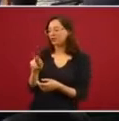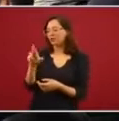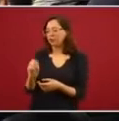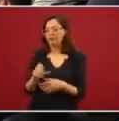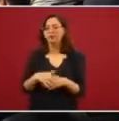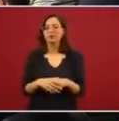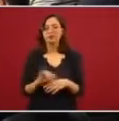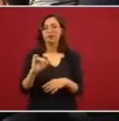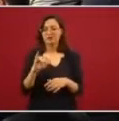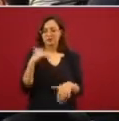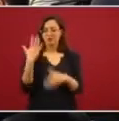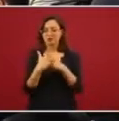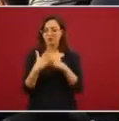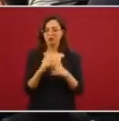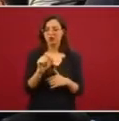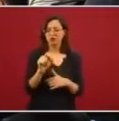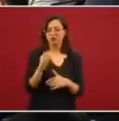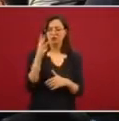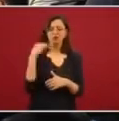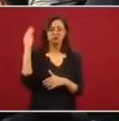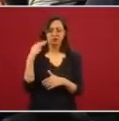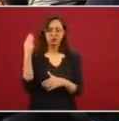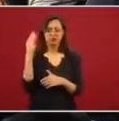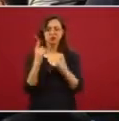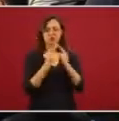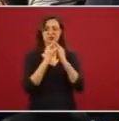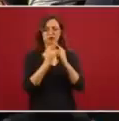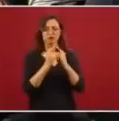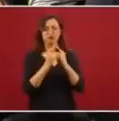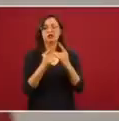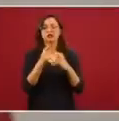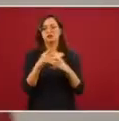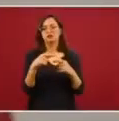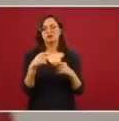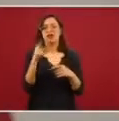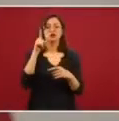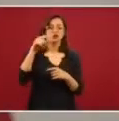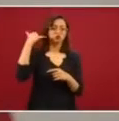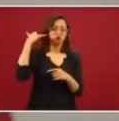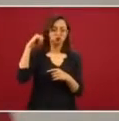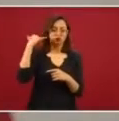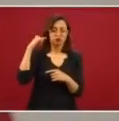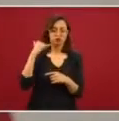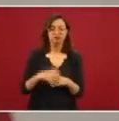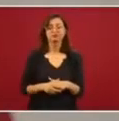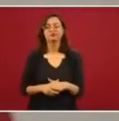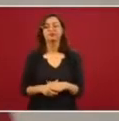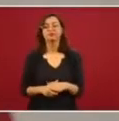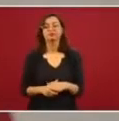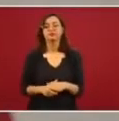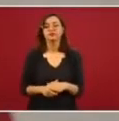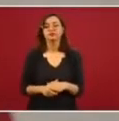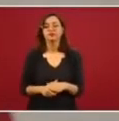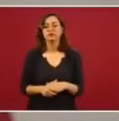que está programado para el 22 de este mes en sólo dos cines semana en mérida yucatán y el ejemplo nos